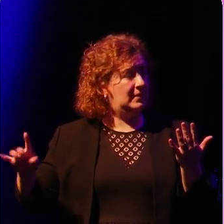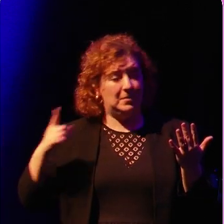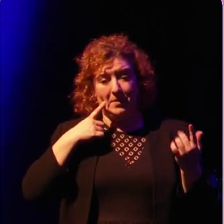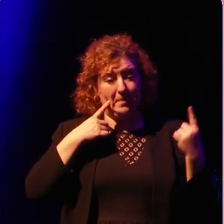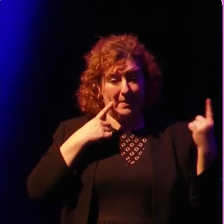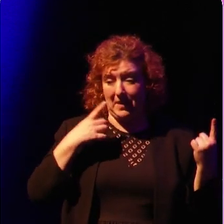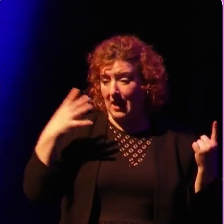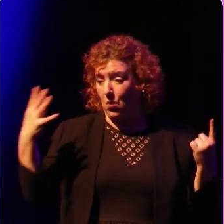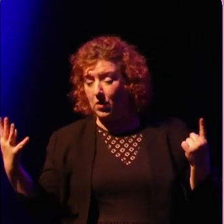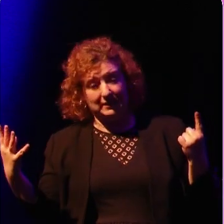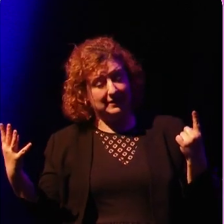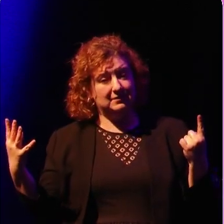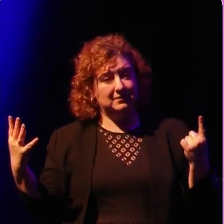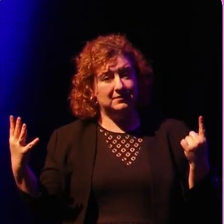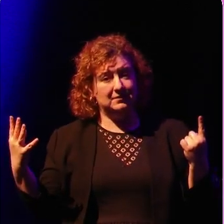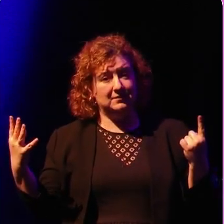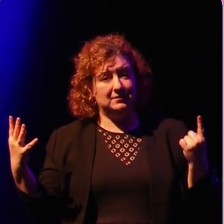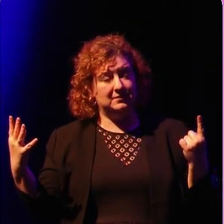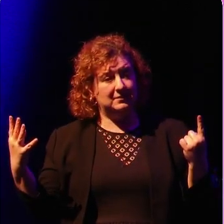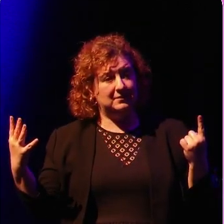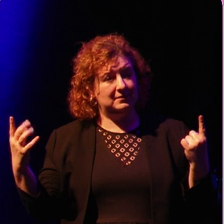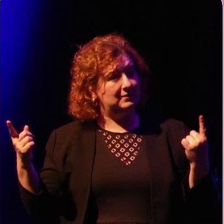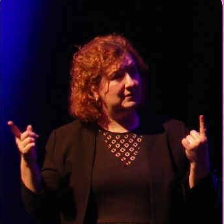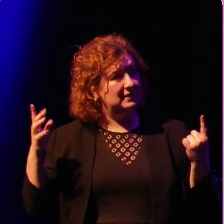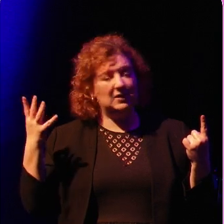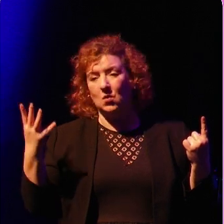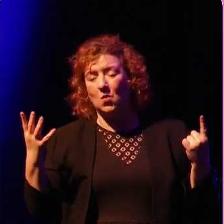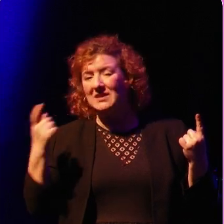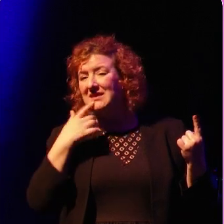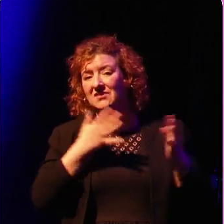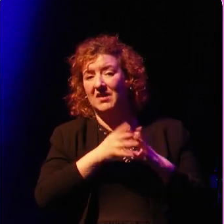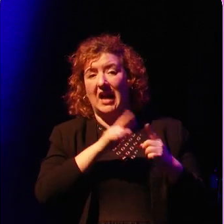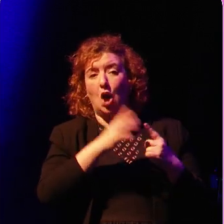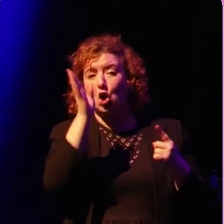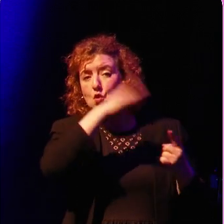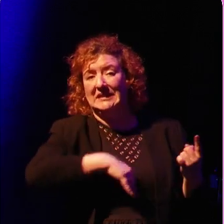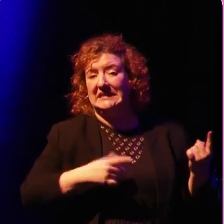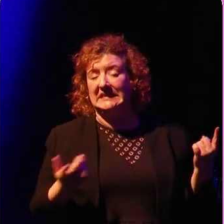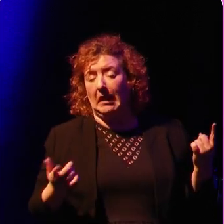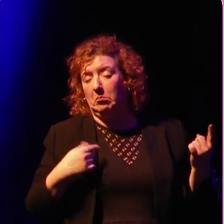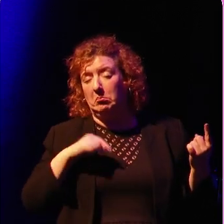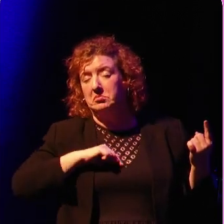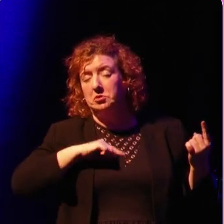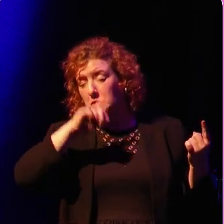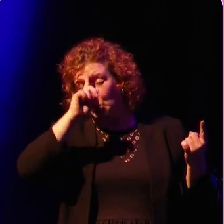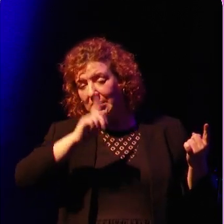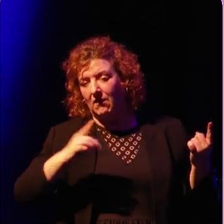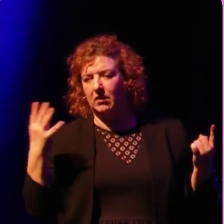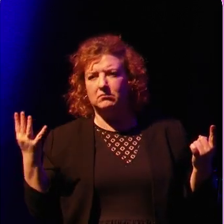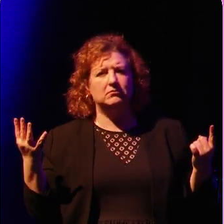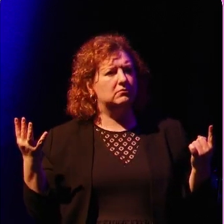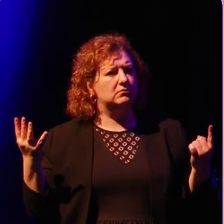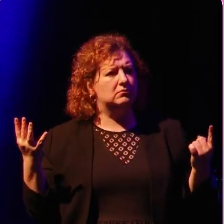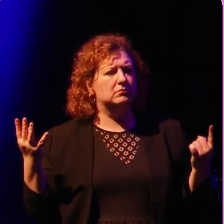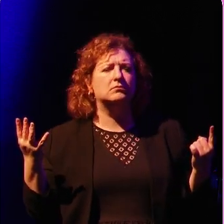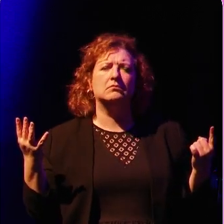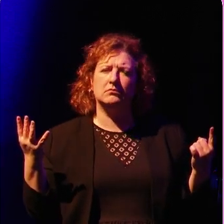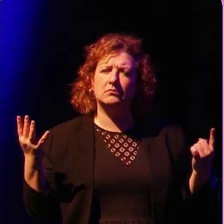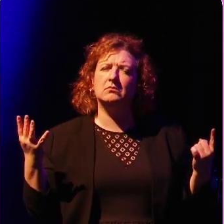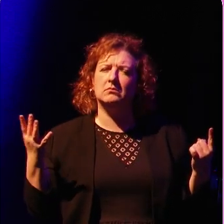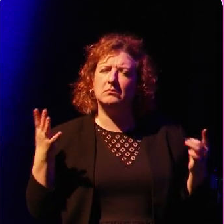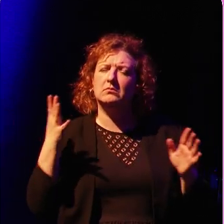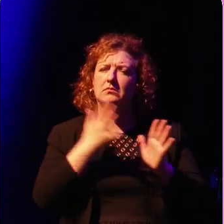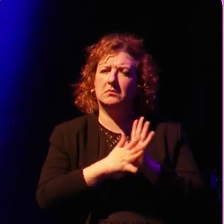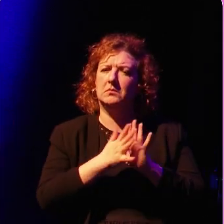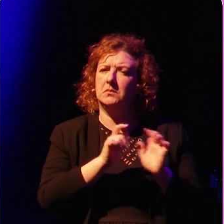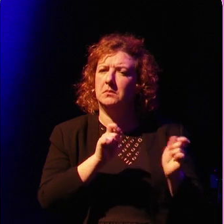y la cuarta, considerando que la cuarta imagen no sabe que existe la primera, dices, oye, esto es